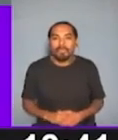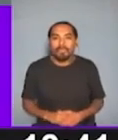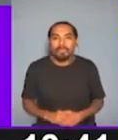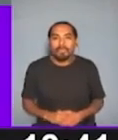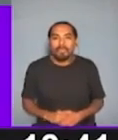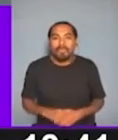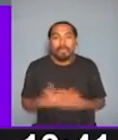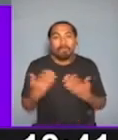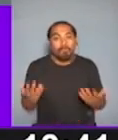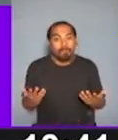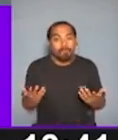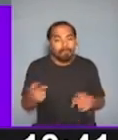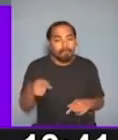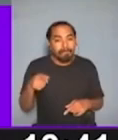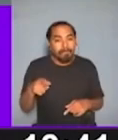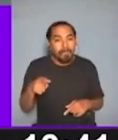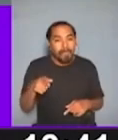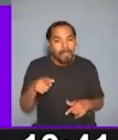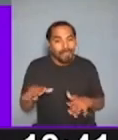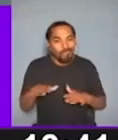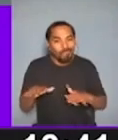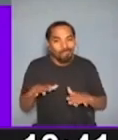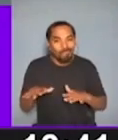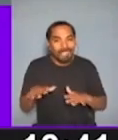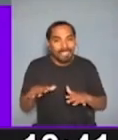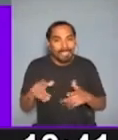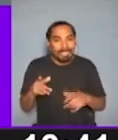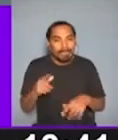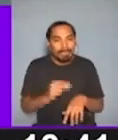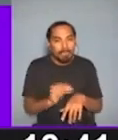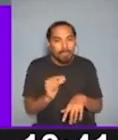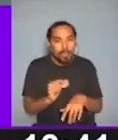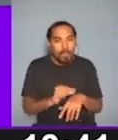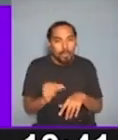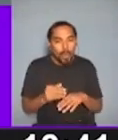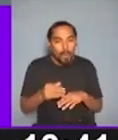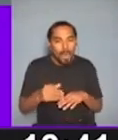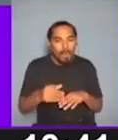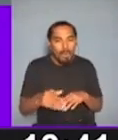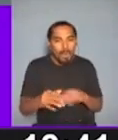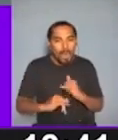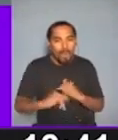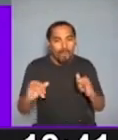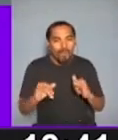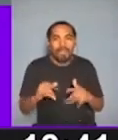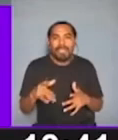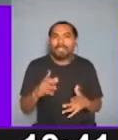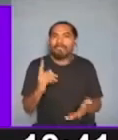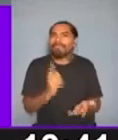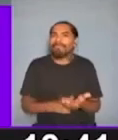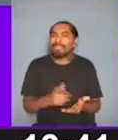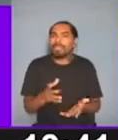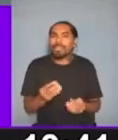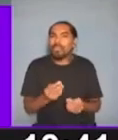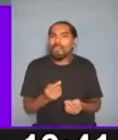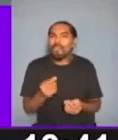Entonces, esto es minuto a minuto, podríamos decir así, en cuanto a lo que es la definición para ver